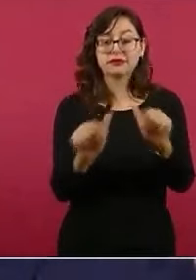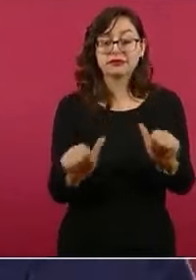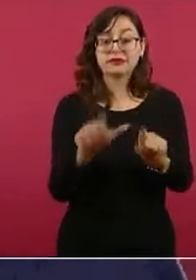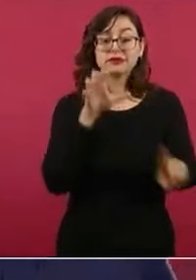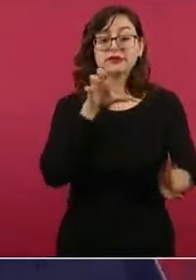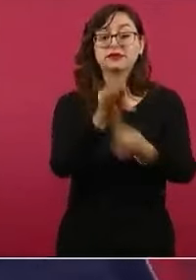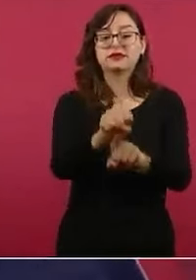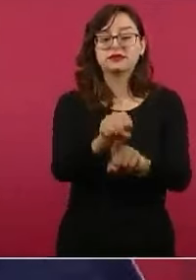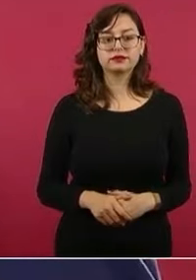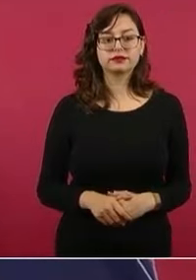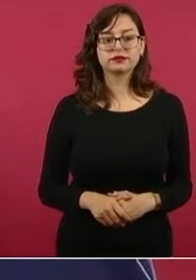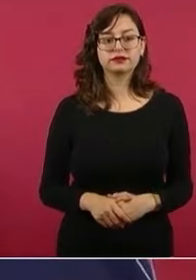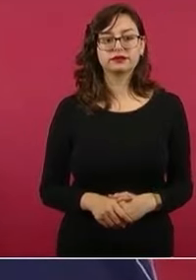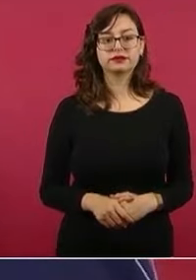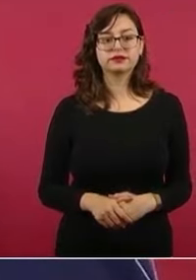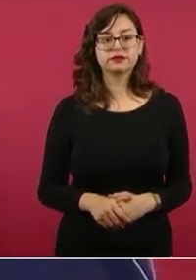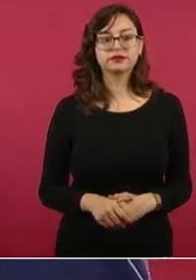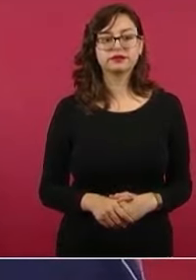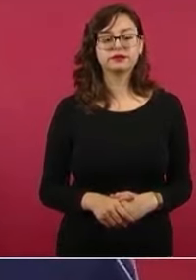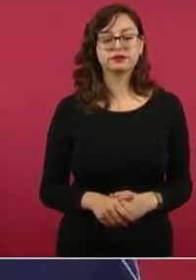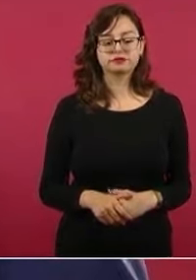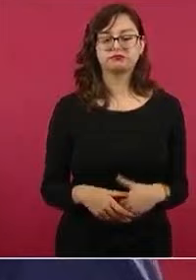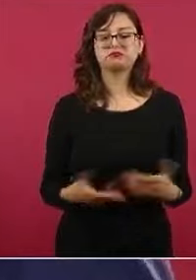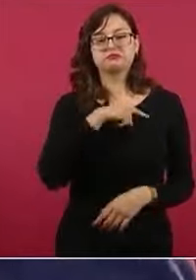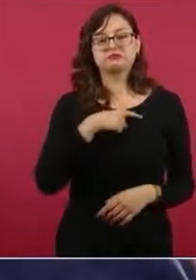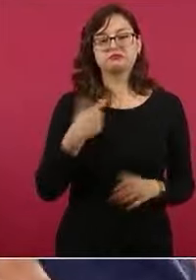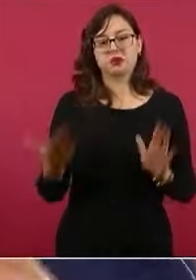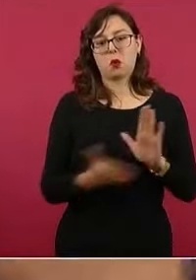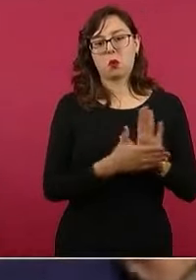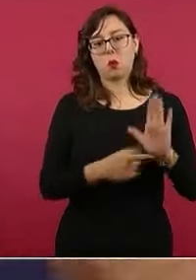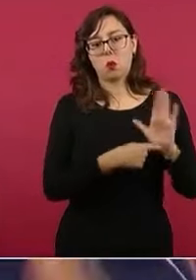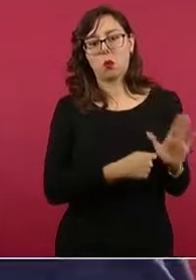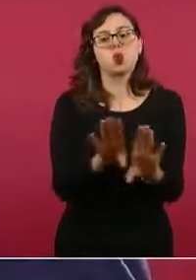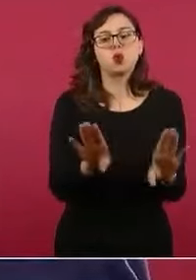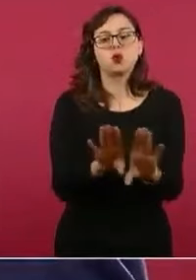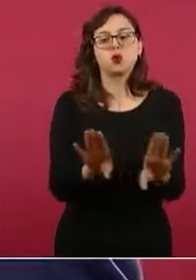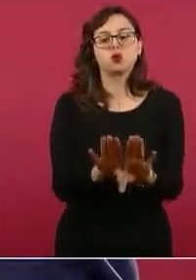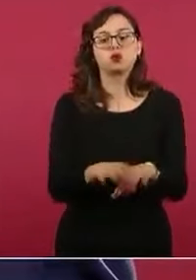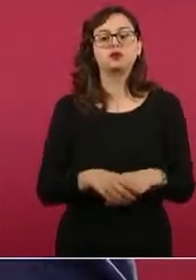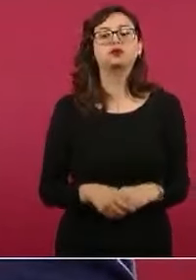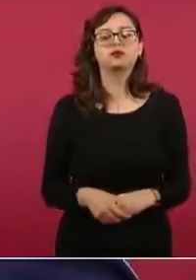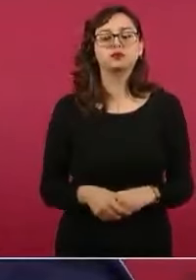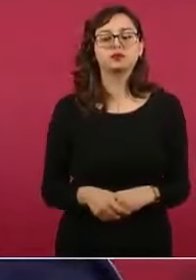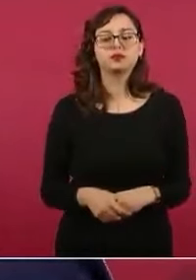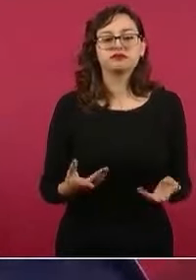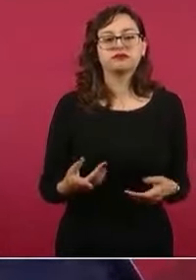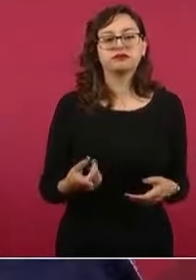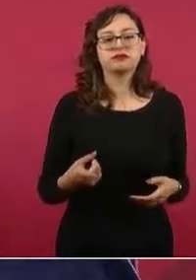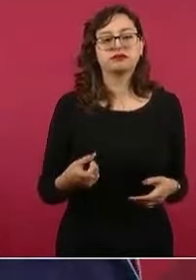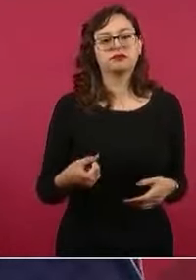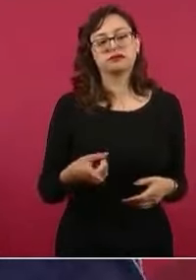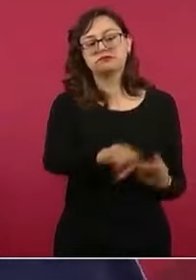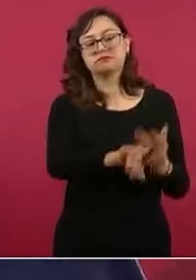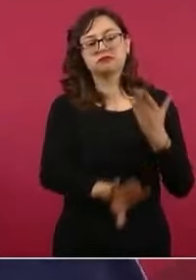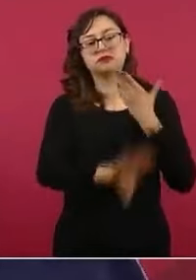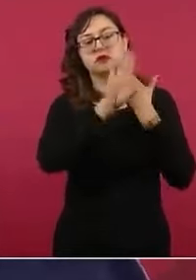la justicia. Además, vamos a dar resultados de cómo vamos avanzando. Y nuestros adversarios, con